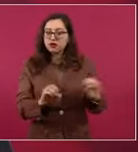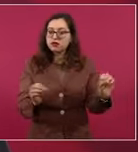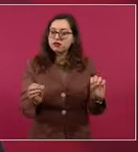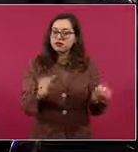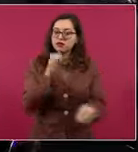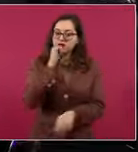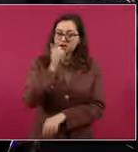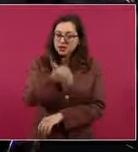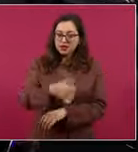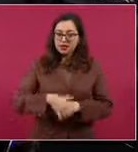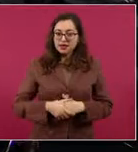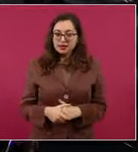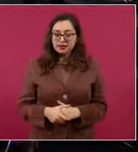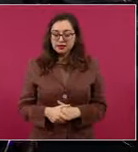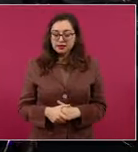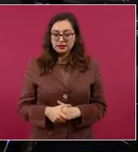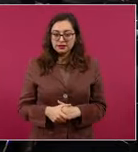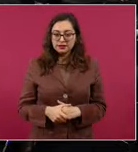Y